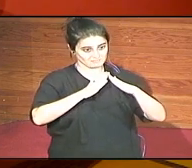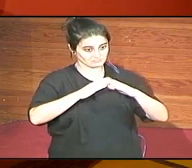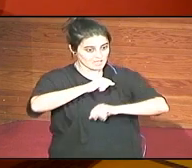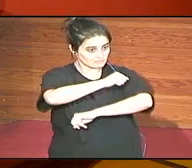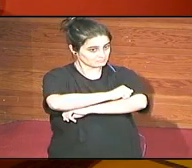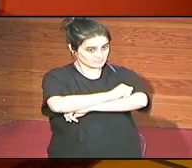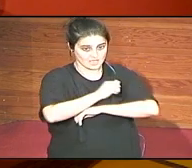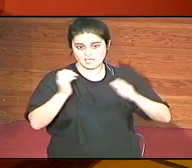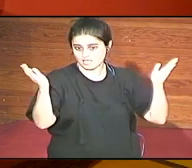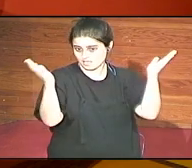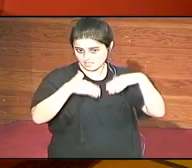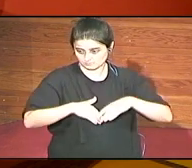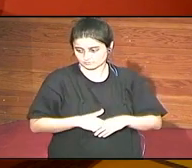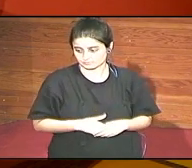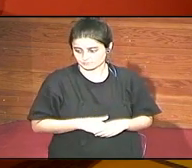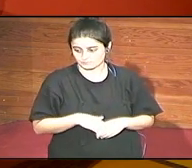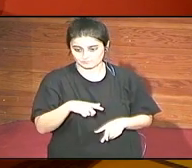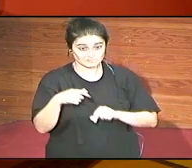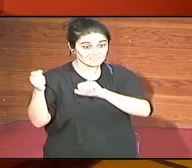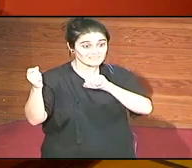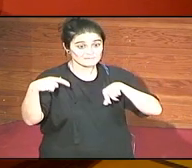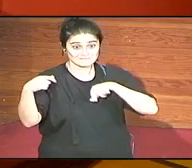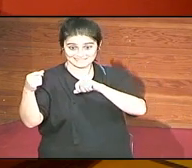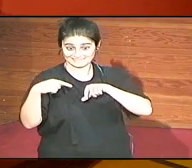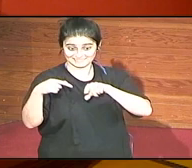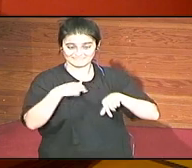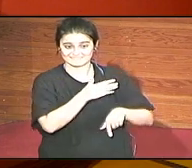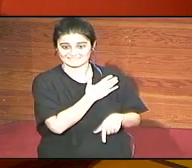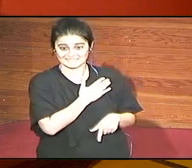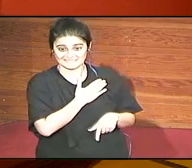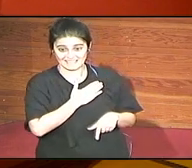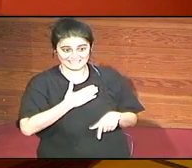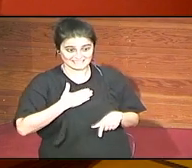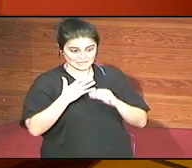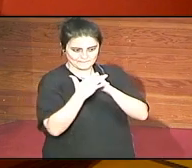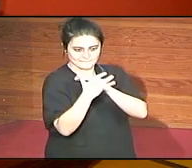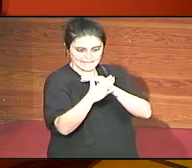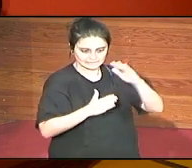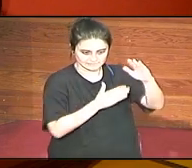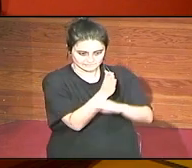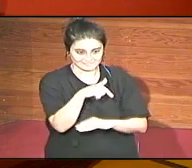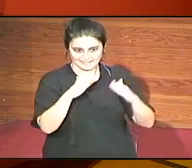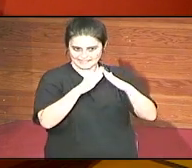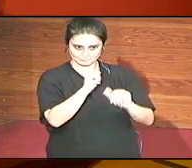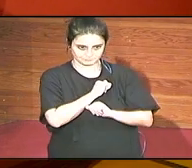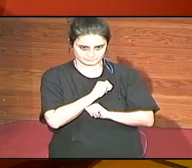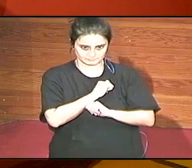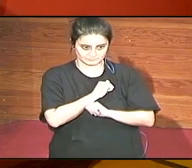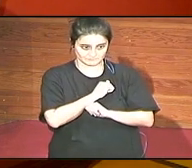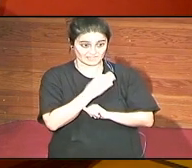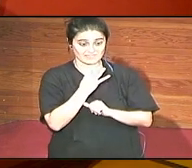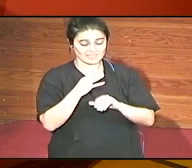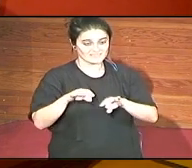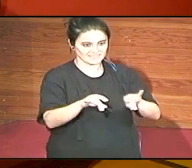donde esperan los inmigrantes que quieren llegar hasta hasta el mar y tienen que atravesar el desierto